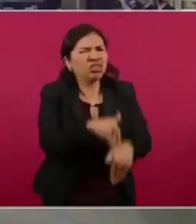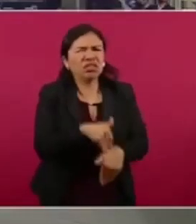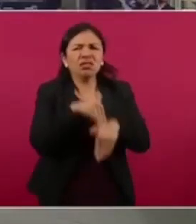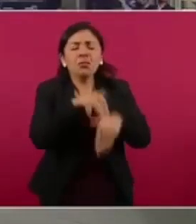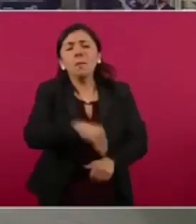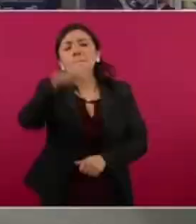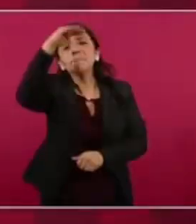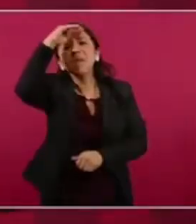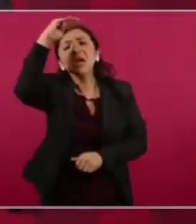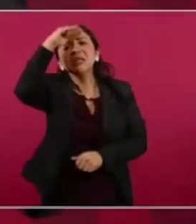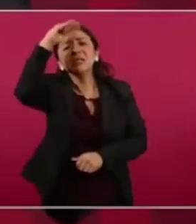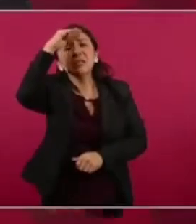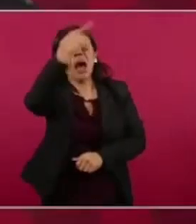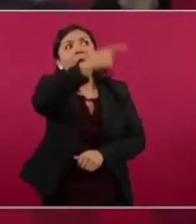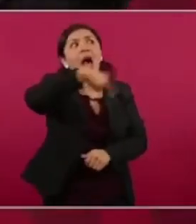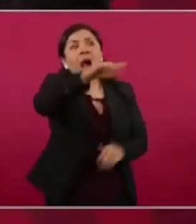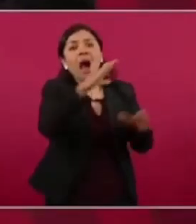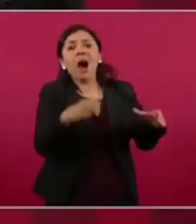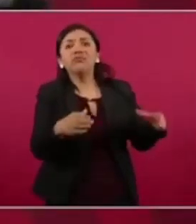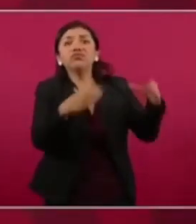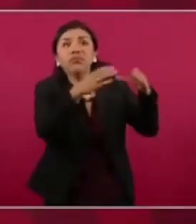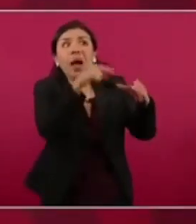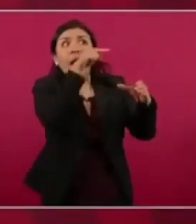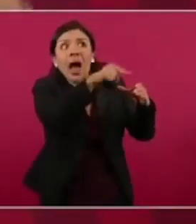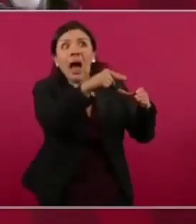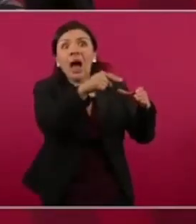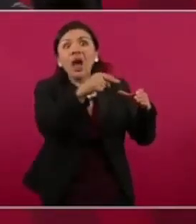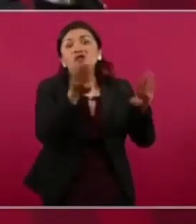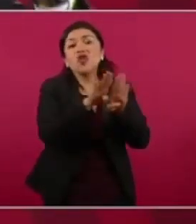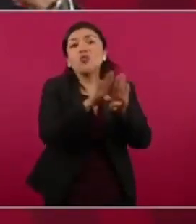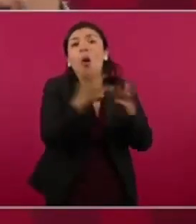supuesto de que así el pueblo